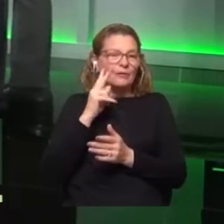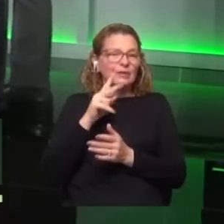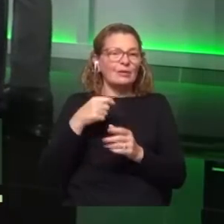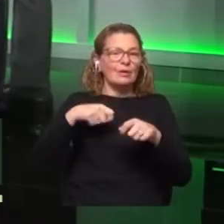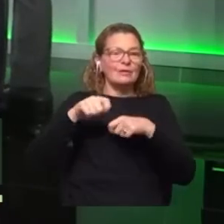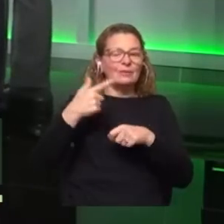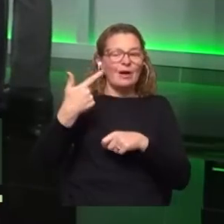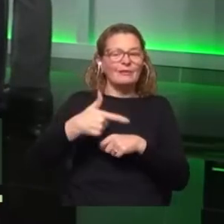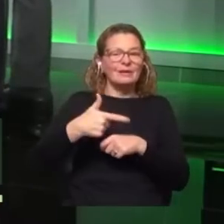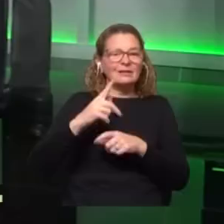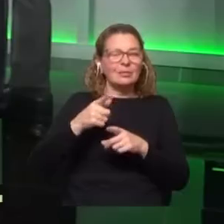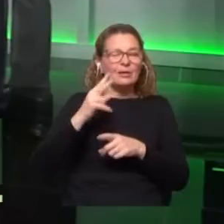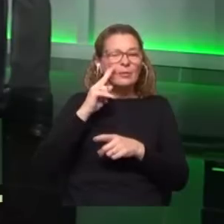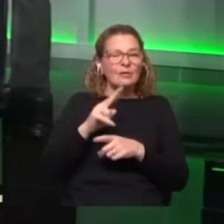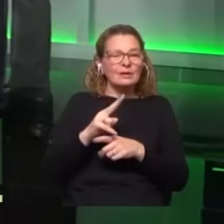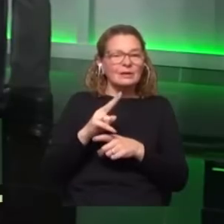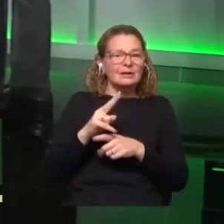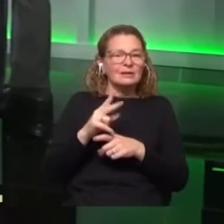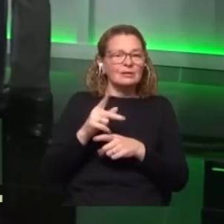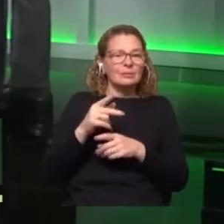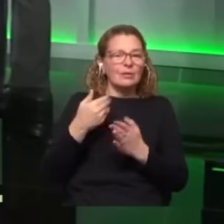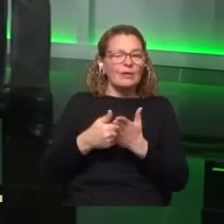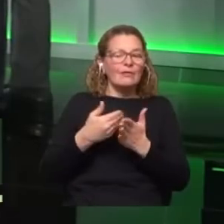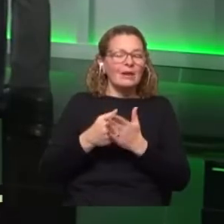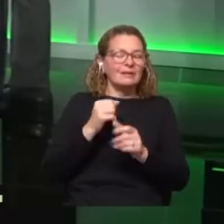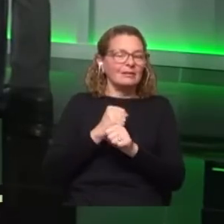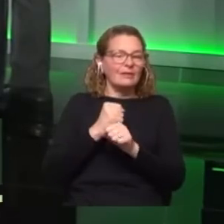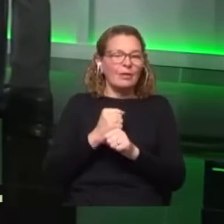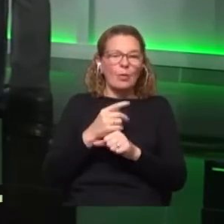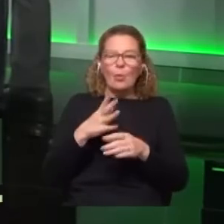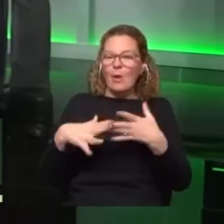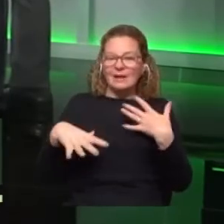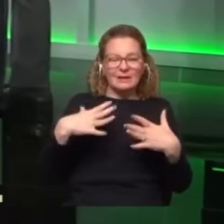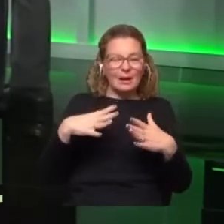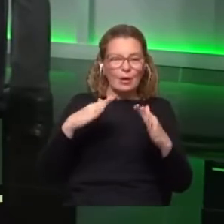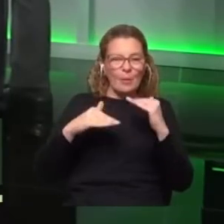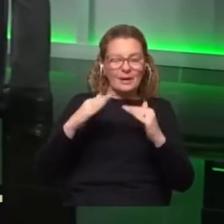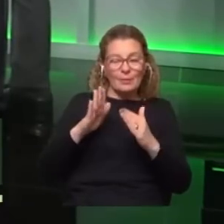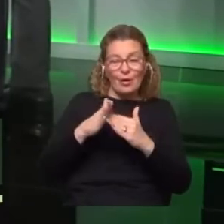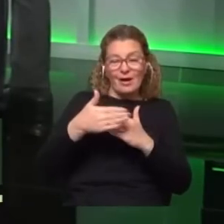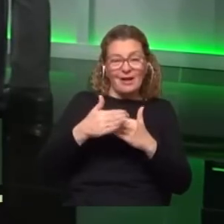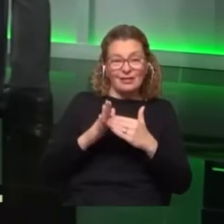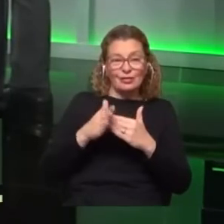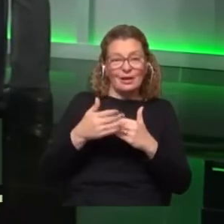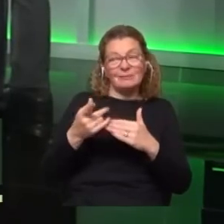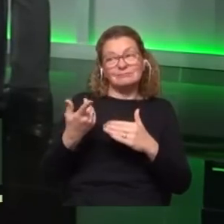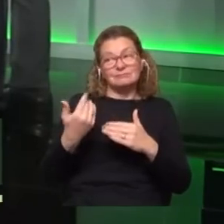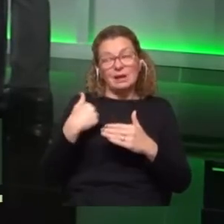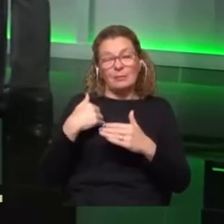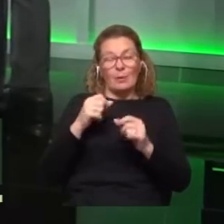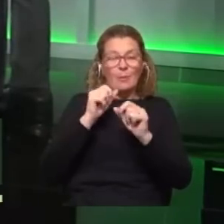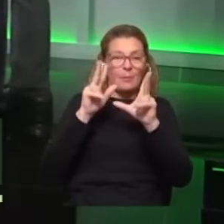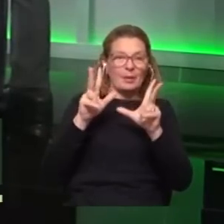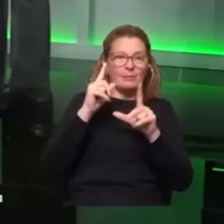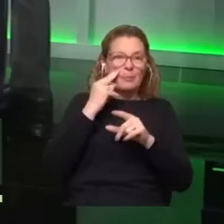las ventas de nafta por ejemplo también lo hemos visto también en los niveles de desempleo cualquier indicador que tomemos y comparemos el litoral con el resto del país está acusando justamente el impacto